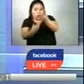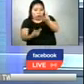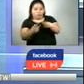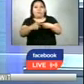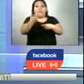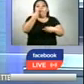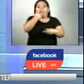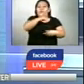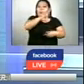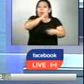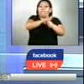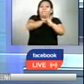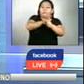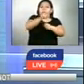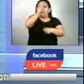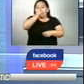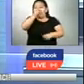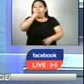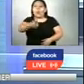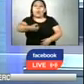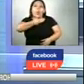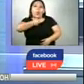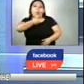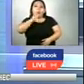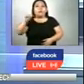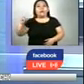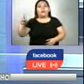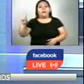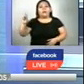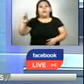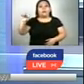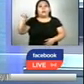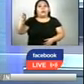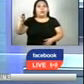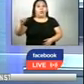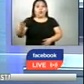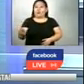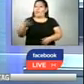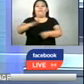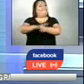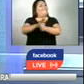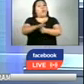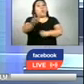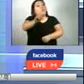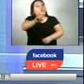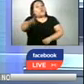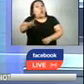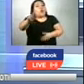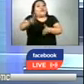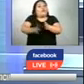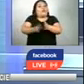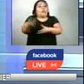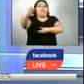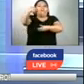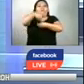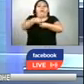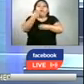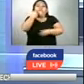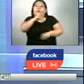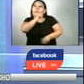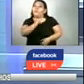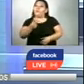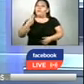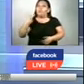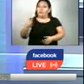influenza. Como nos explica Adriana Arevalo de La Voz de América, no se trata de una nueva variante, sino de una doble infección que puede